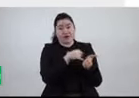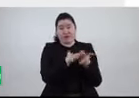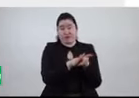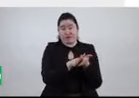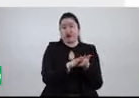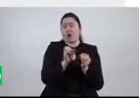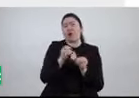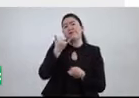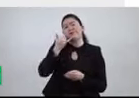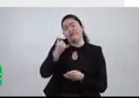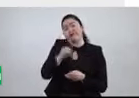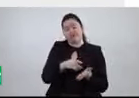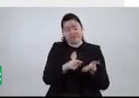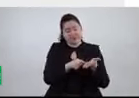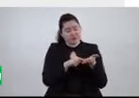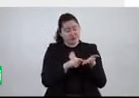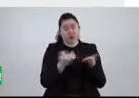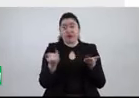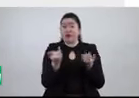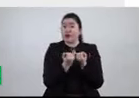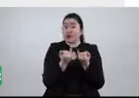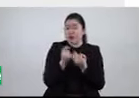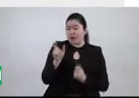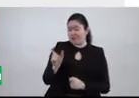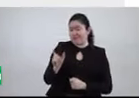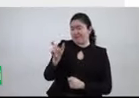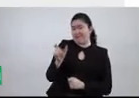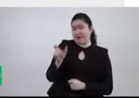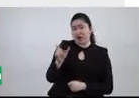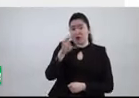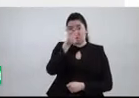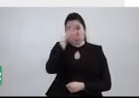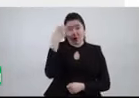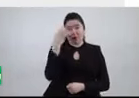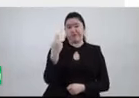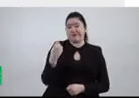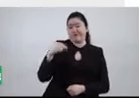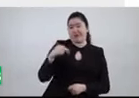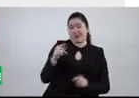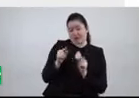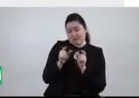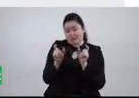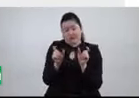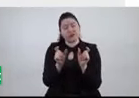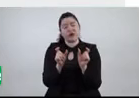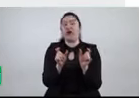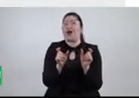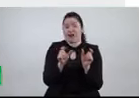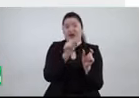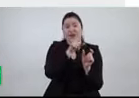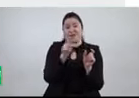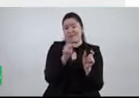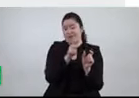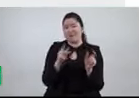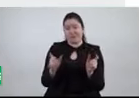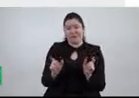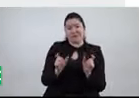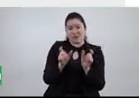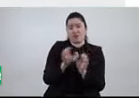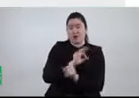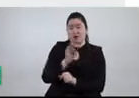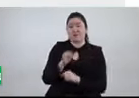celular, así como una identificación oficial que incluya nombre y fotografía para cotejar que la cita corresponde a la persona que esté ingresando. También, si cuentan